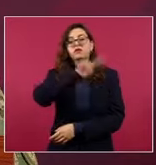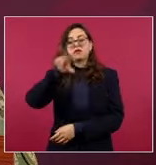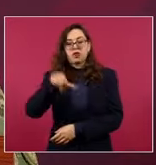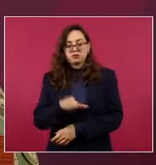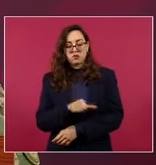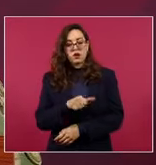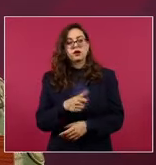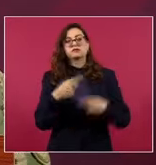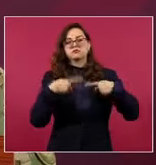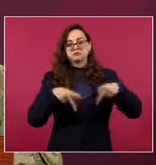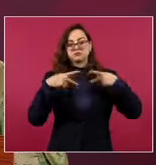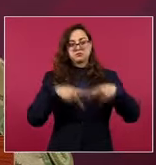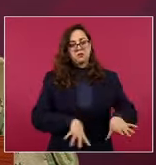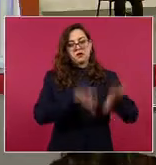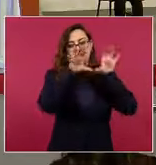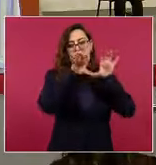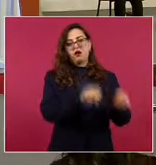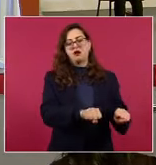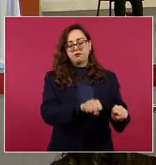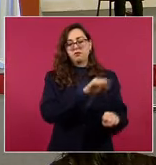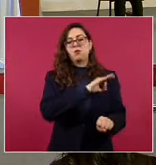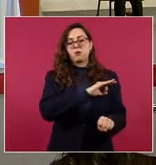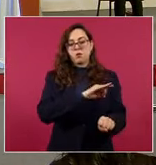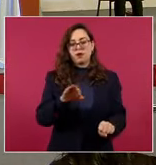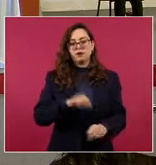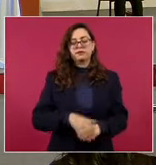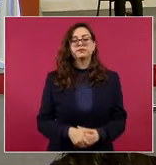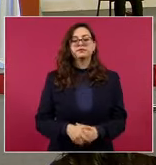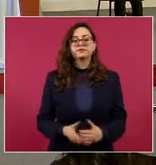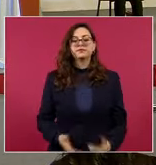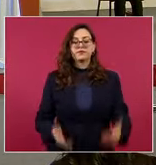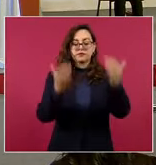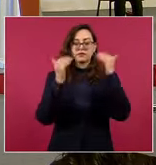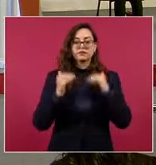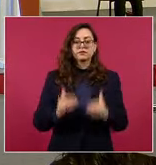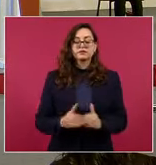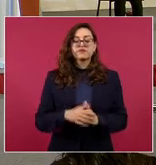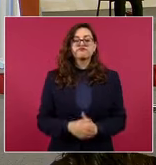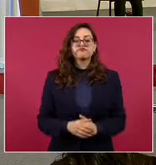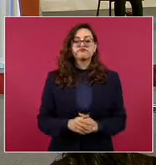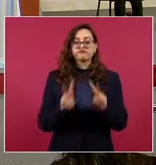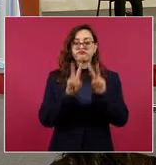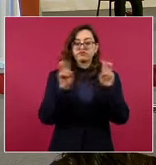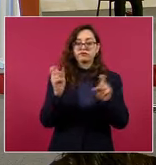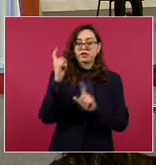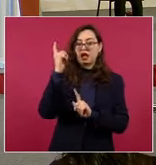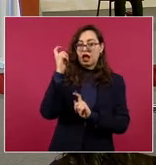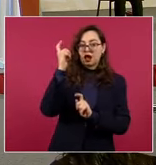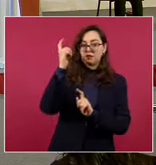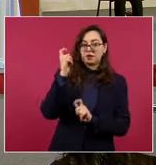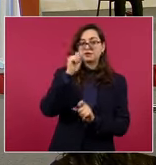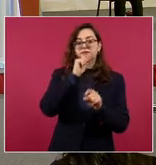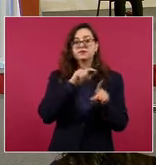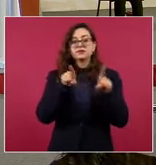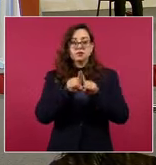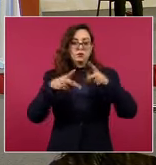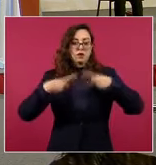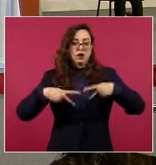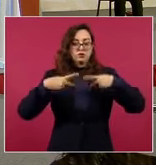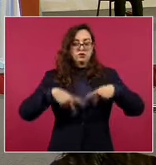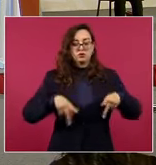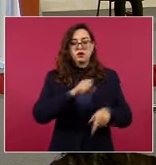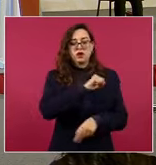las detenciones necesarias. La que sigue. En lo que se refiere a armamentos y detenidos, como parte